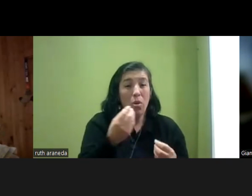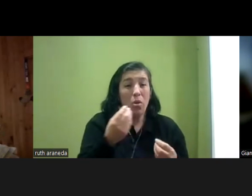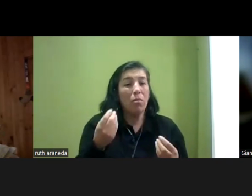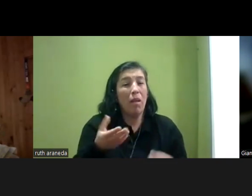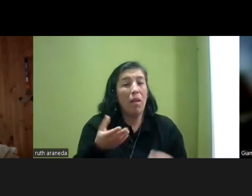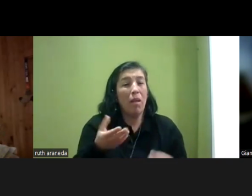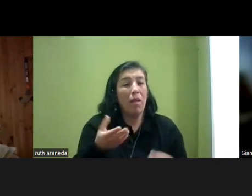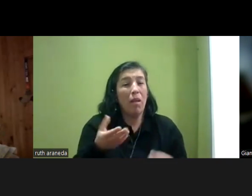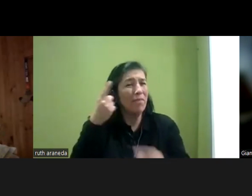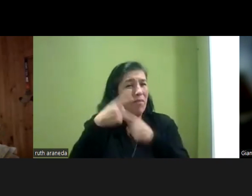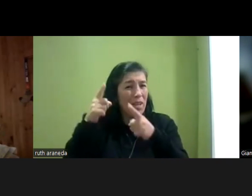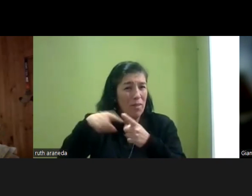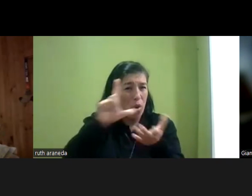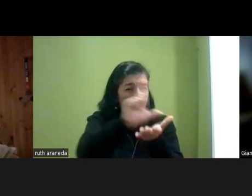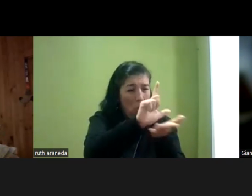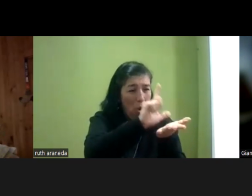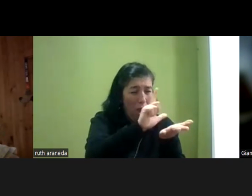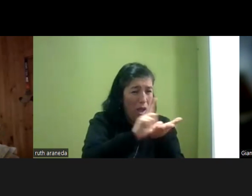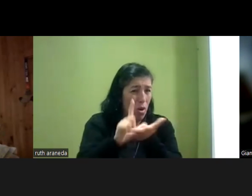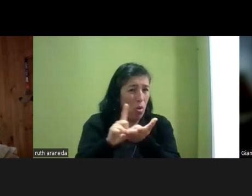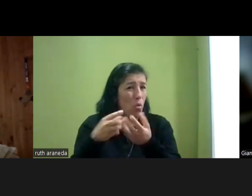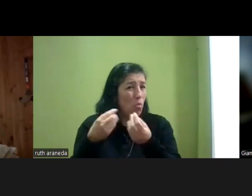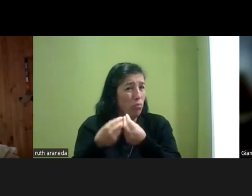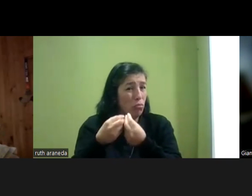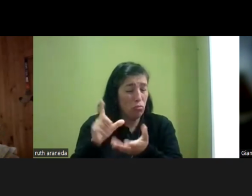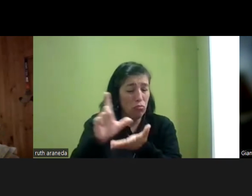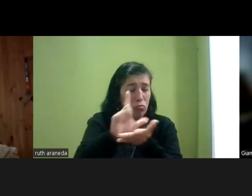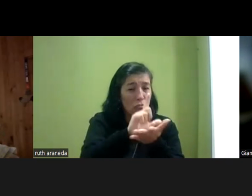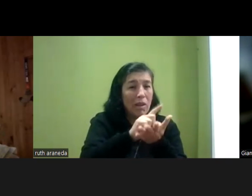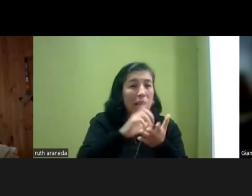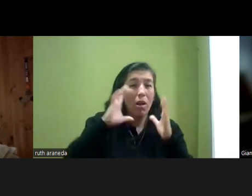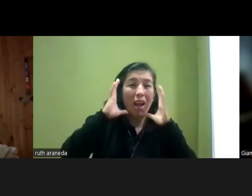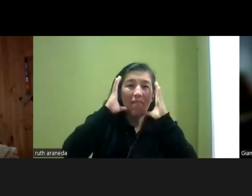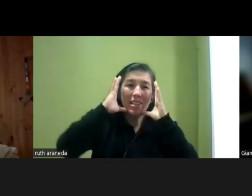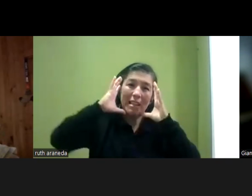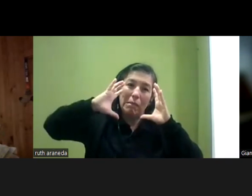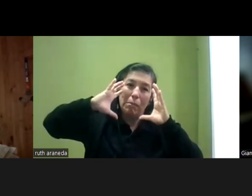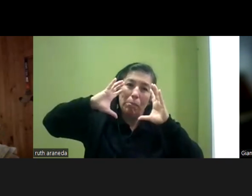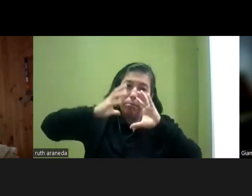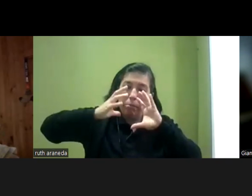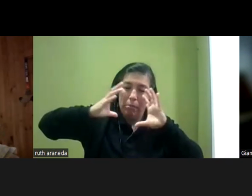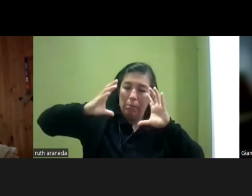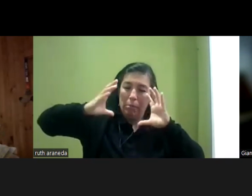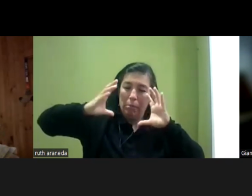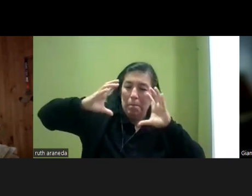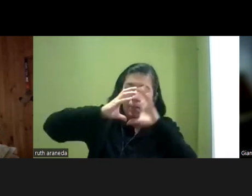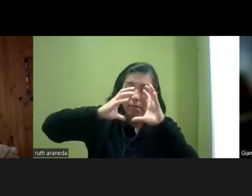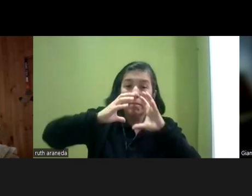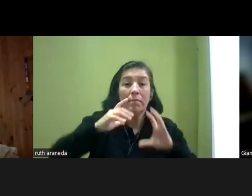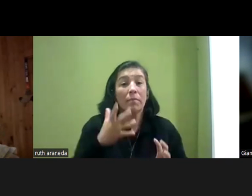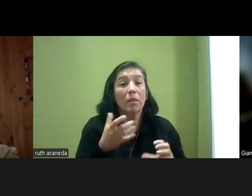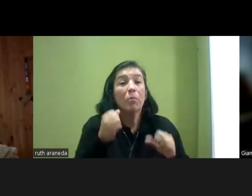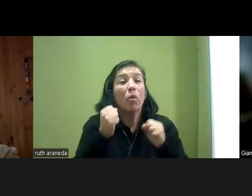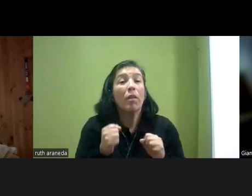muchos lugares, en muchos espacios, y, y se podía